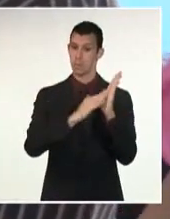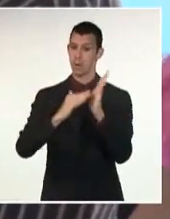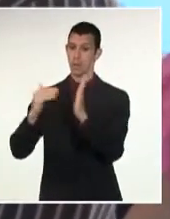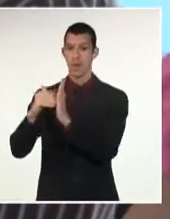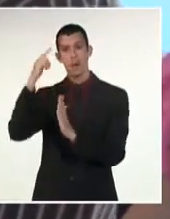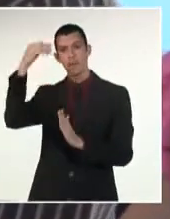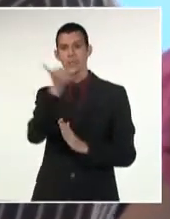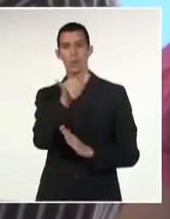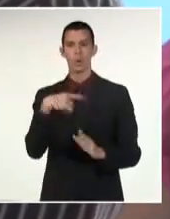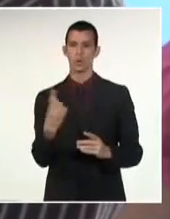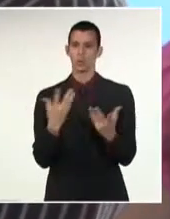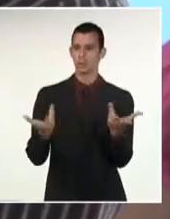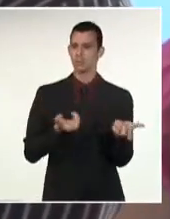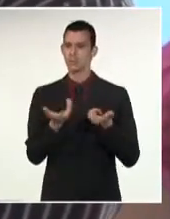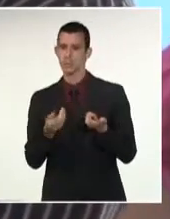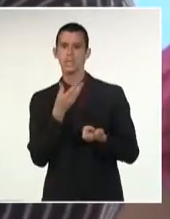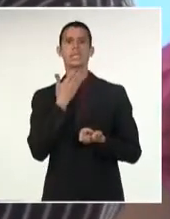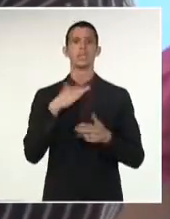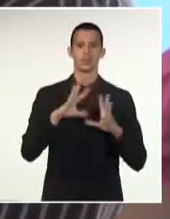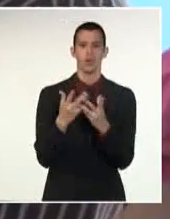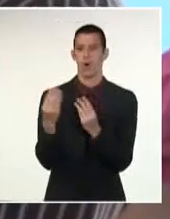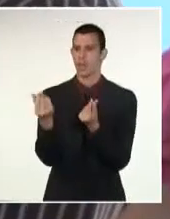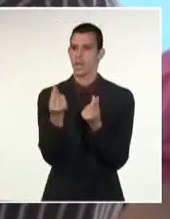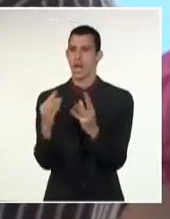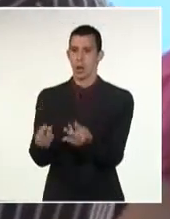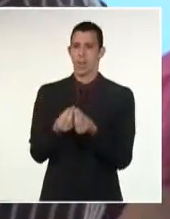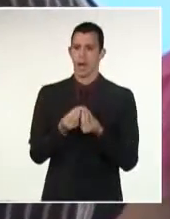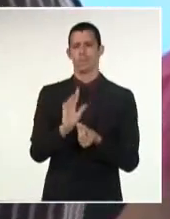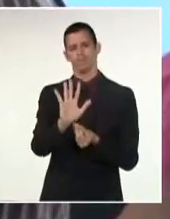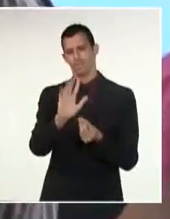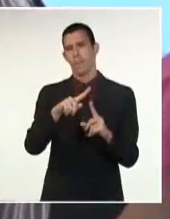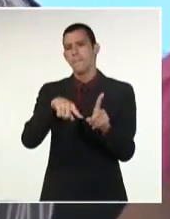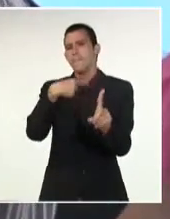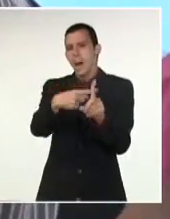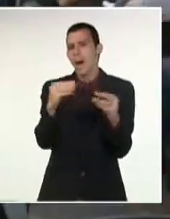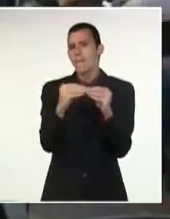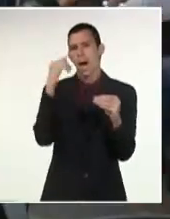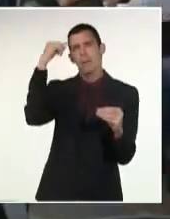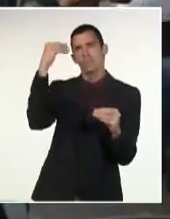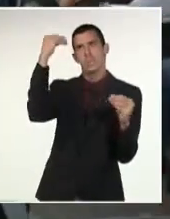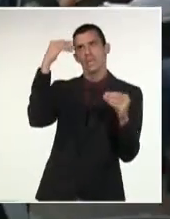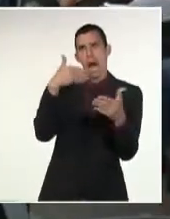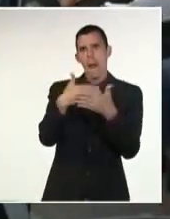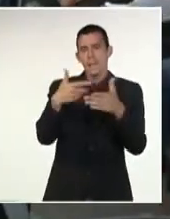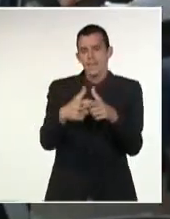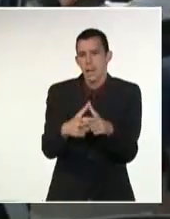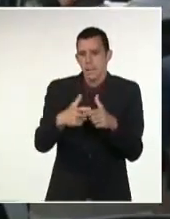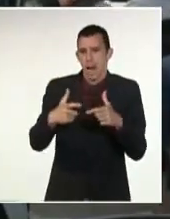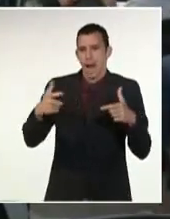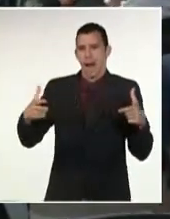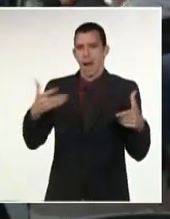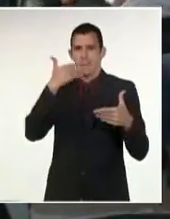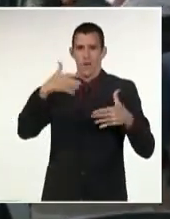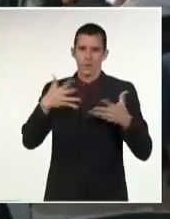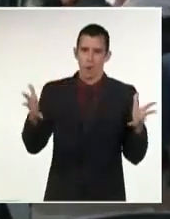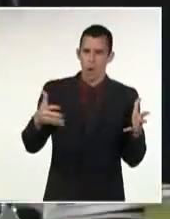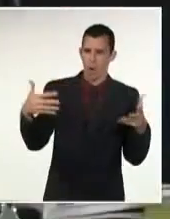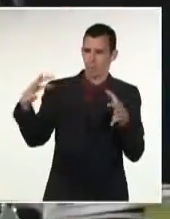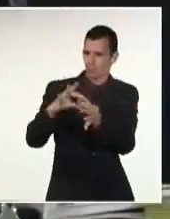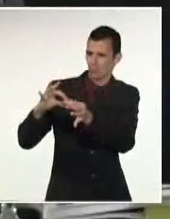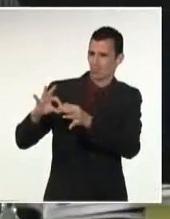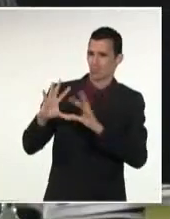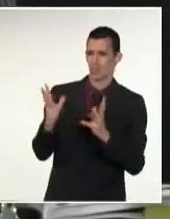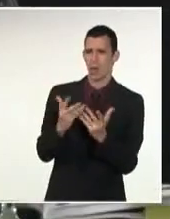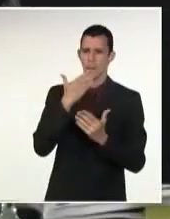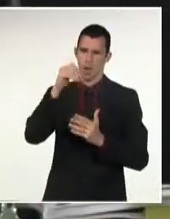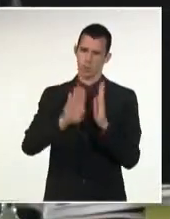sostenernos, sino en desarrollarnos, ampliarnos. Es el camino. Como colofón a los recorridos de las últimas semanas, el